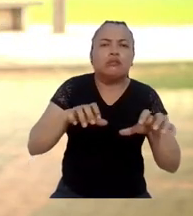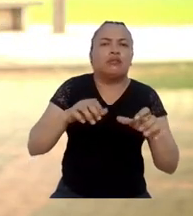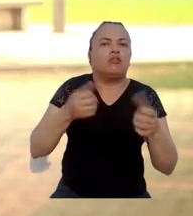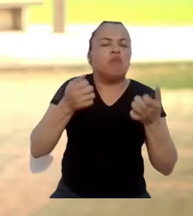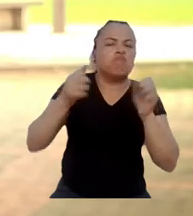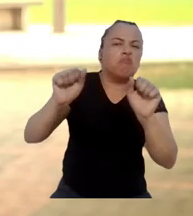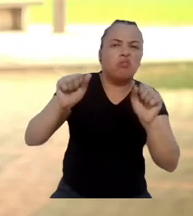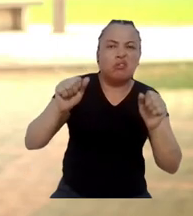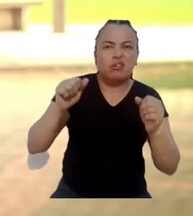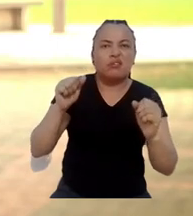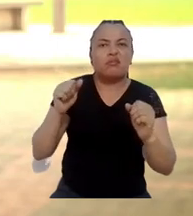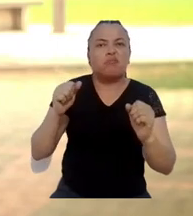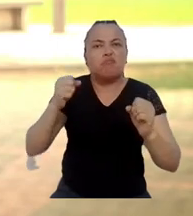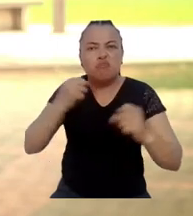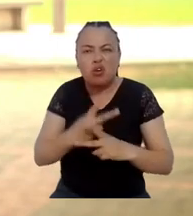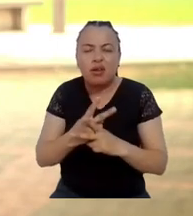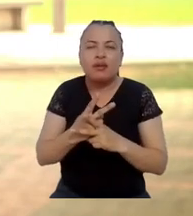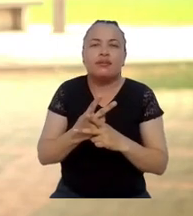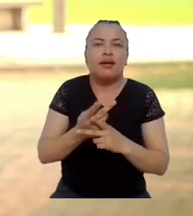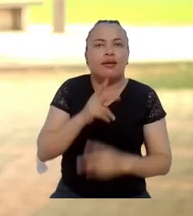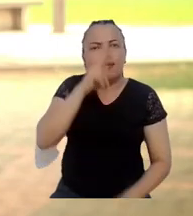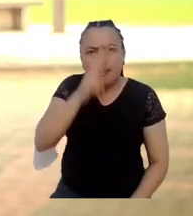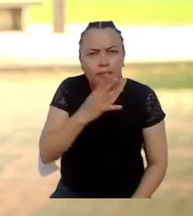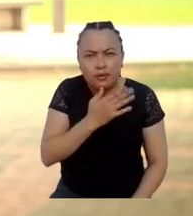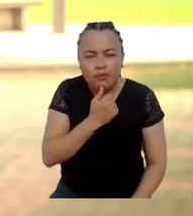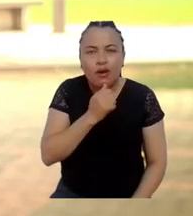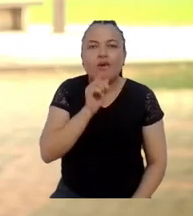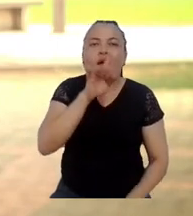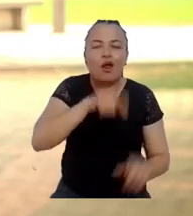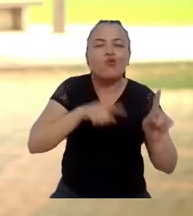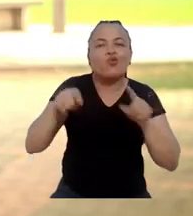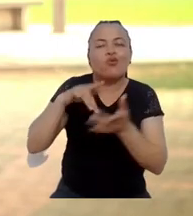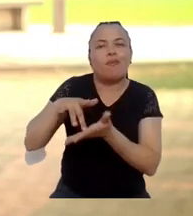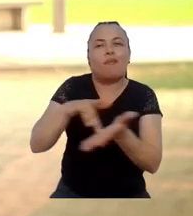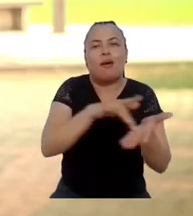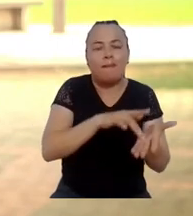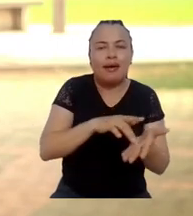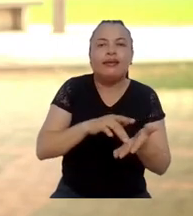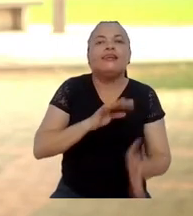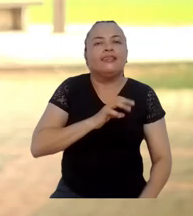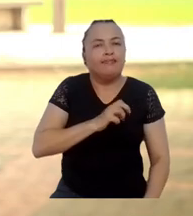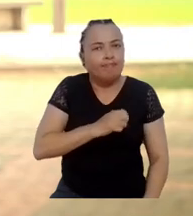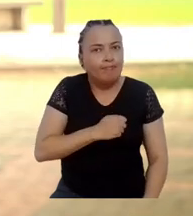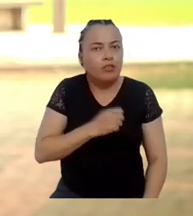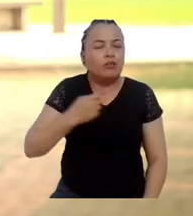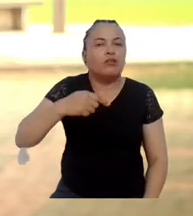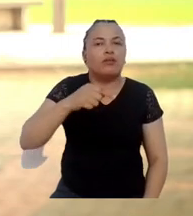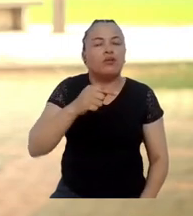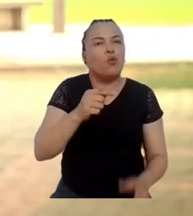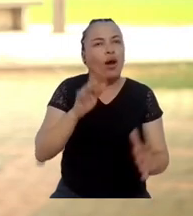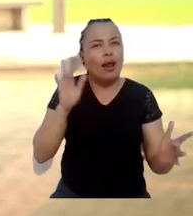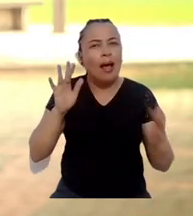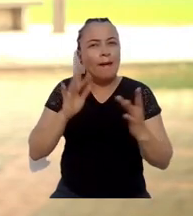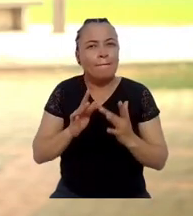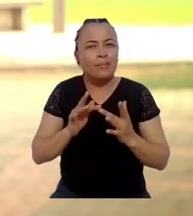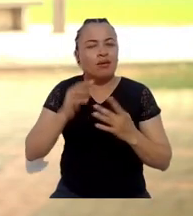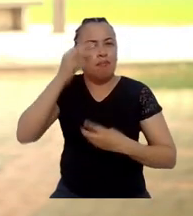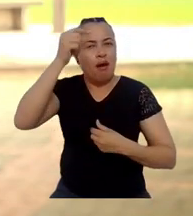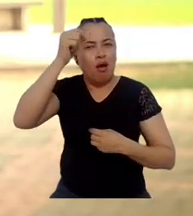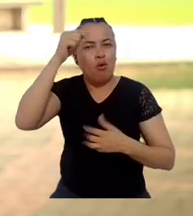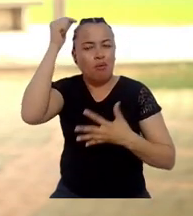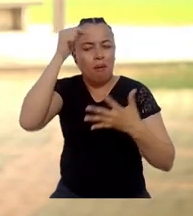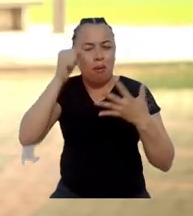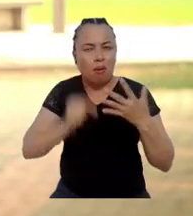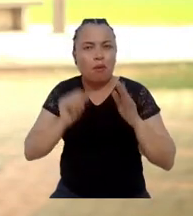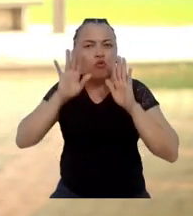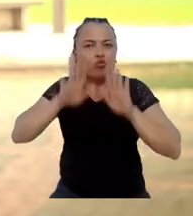irrespeto por algunos de los asistentes a esta asamblea actos que lamentablemente no guardan relación con los